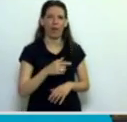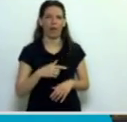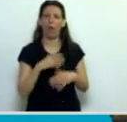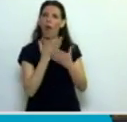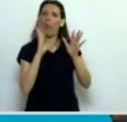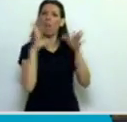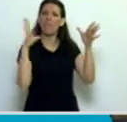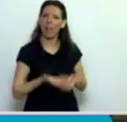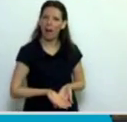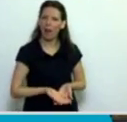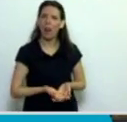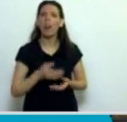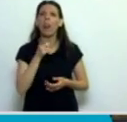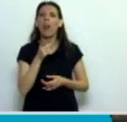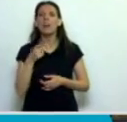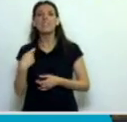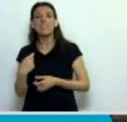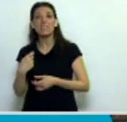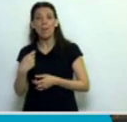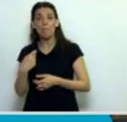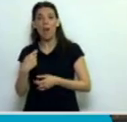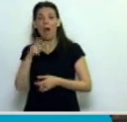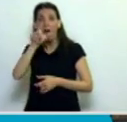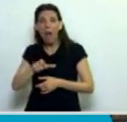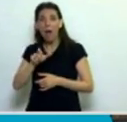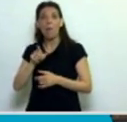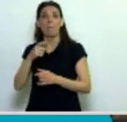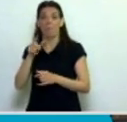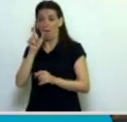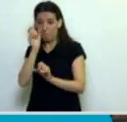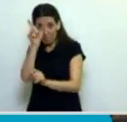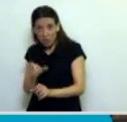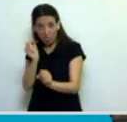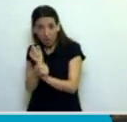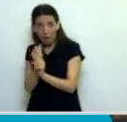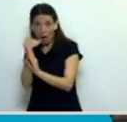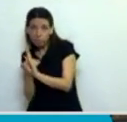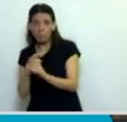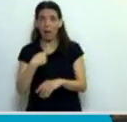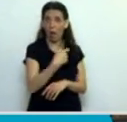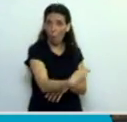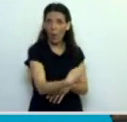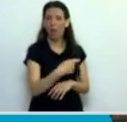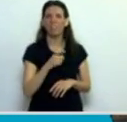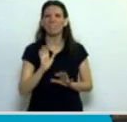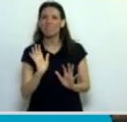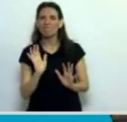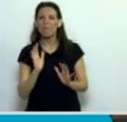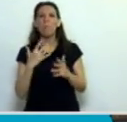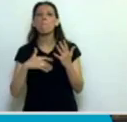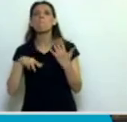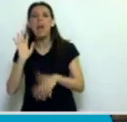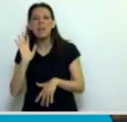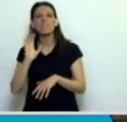trabajadores activos ya no aportaban más al sistema solidario de reparto. Lo hacían en su mayoría a las cuentas